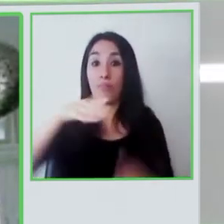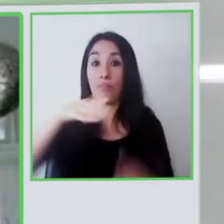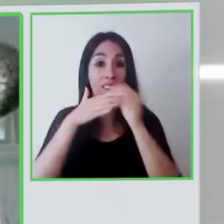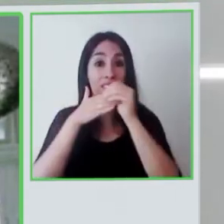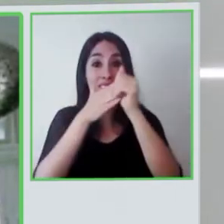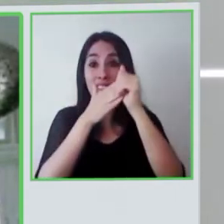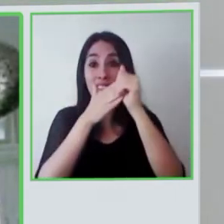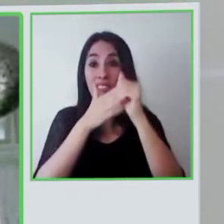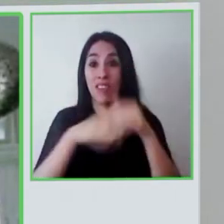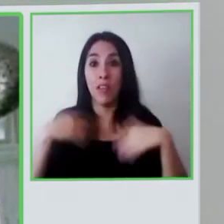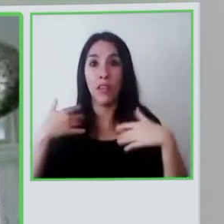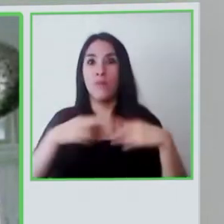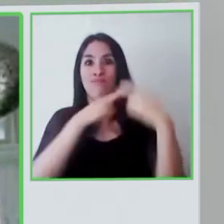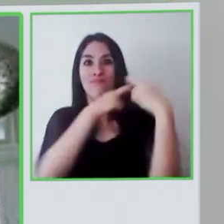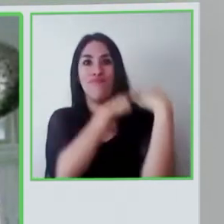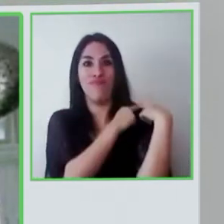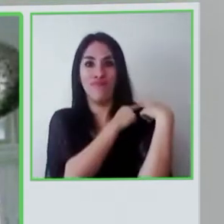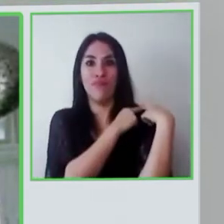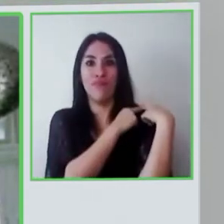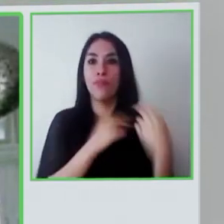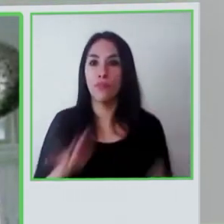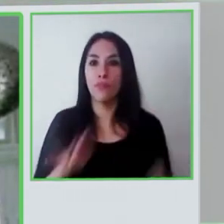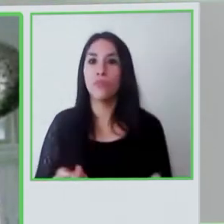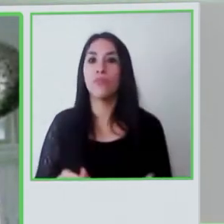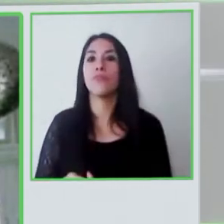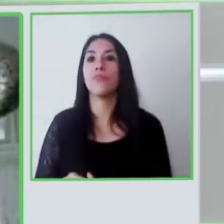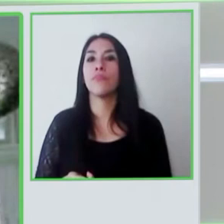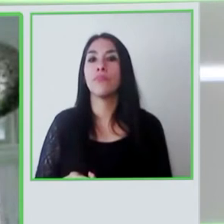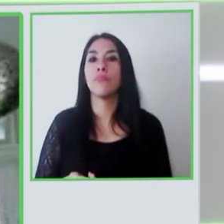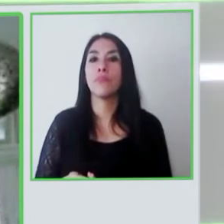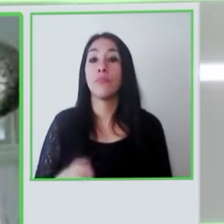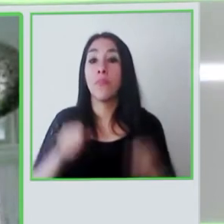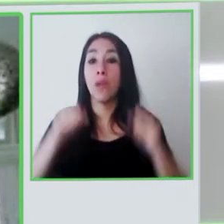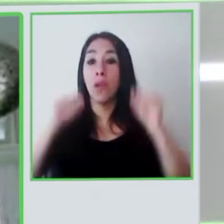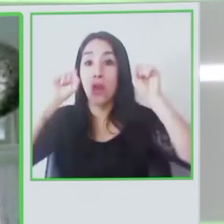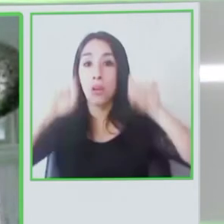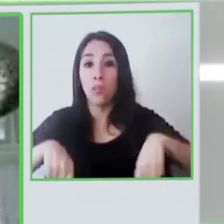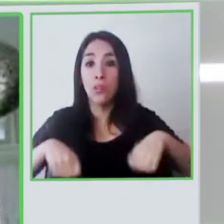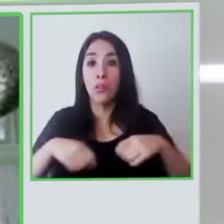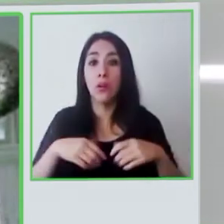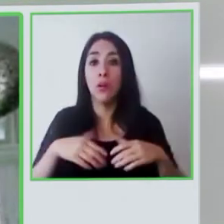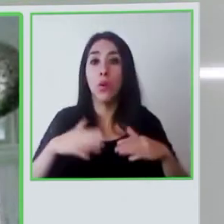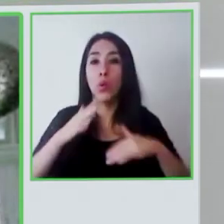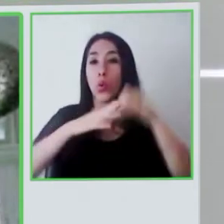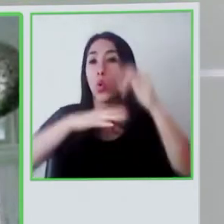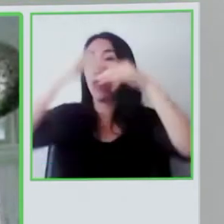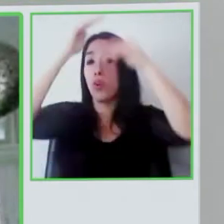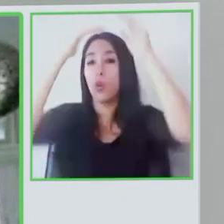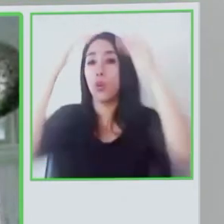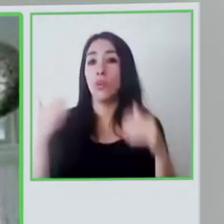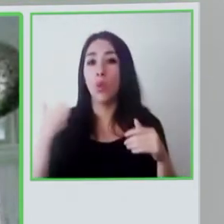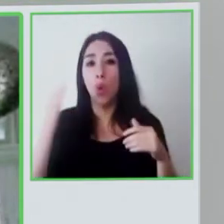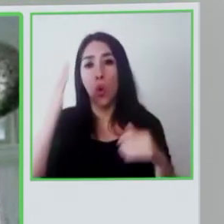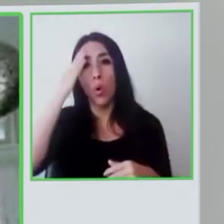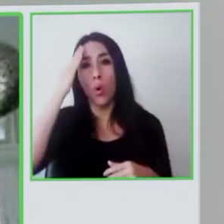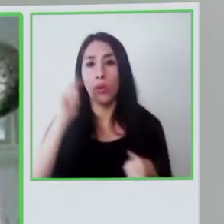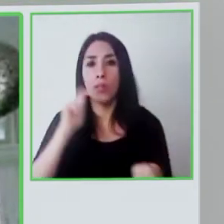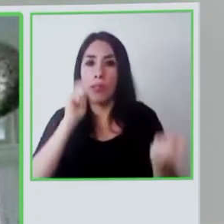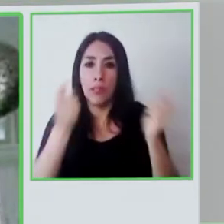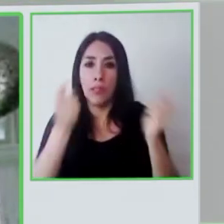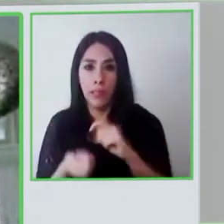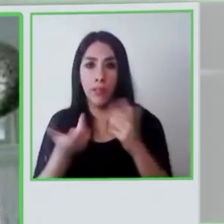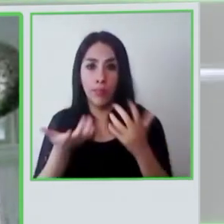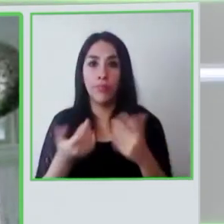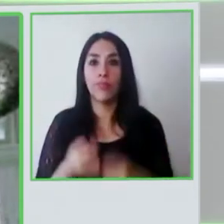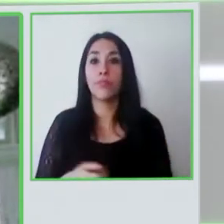punto de vista de construir vehículos para el cambio y en tercer lugar es totalmente tiene que ver con crear comunidades